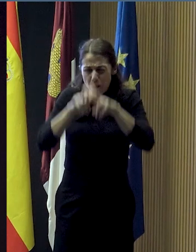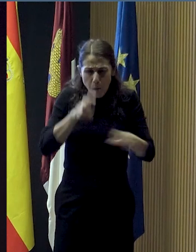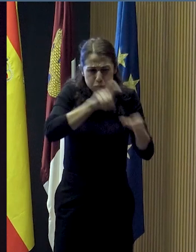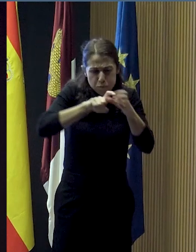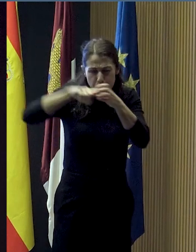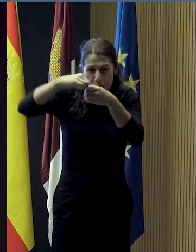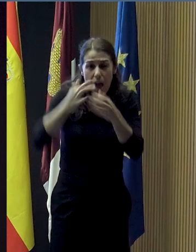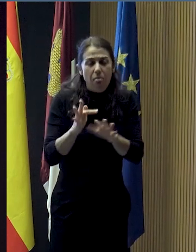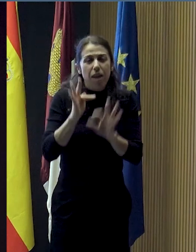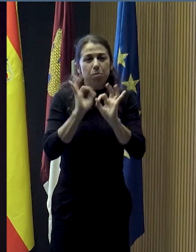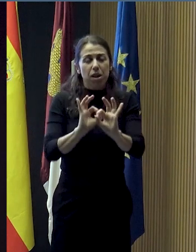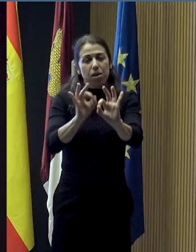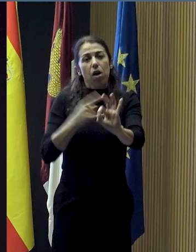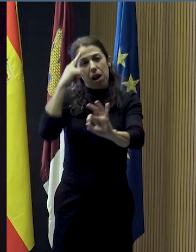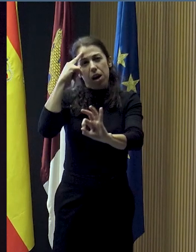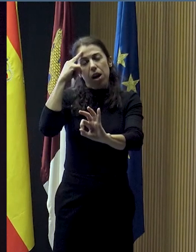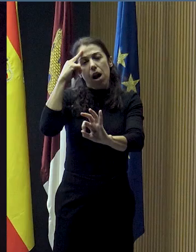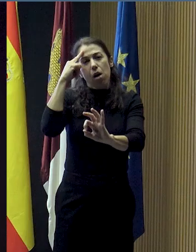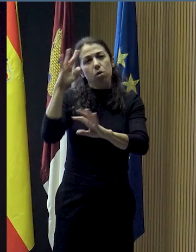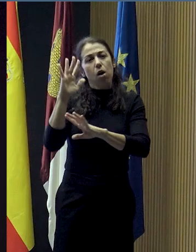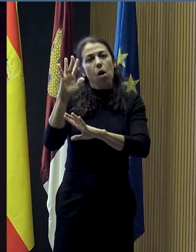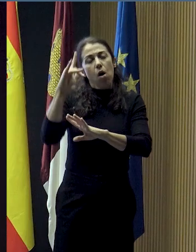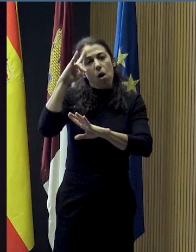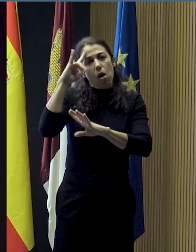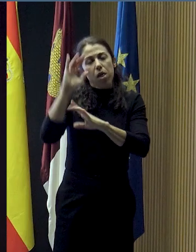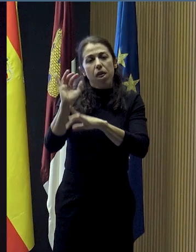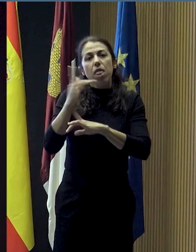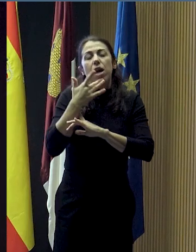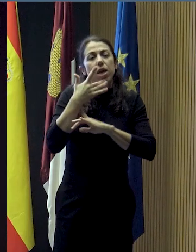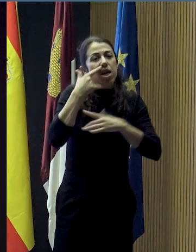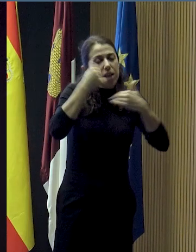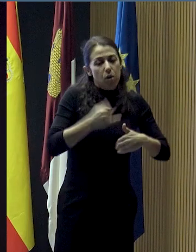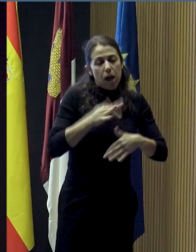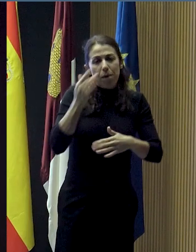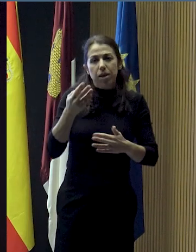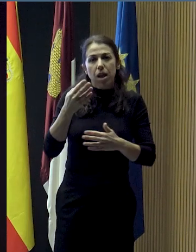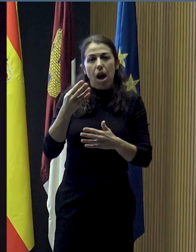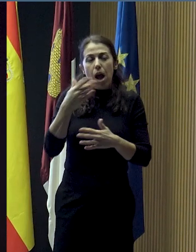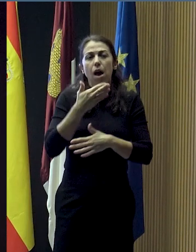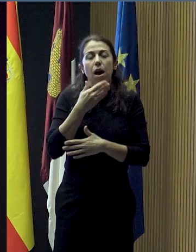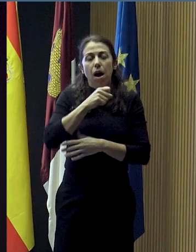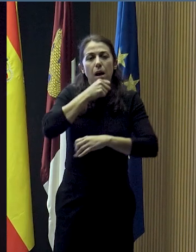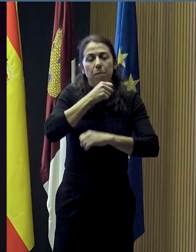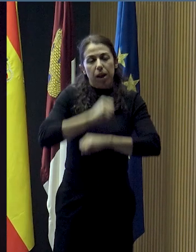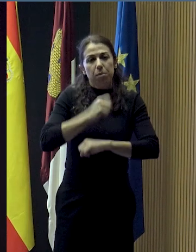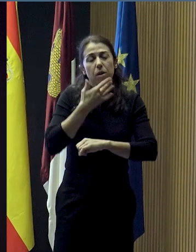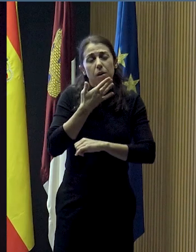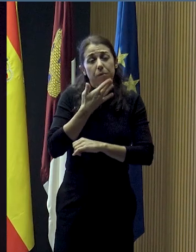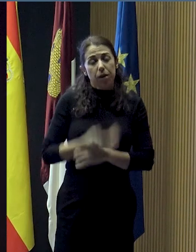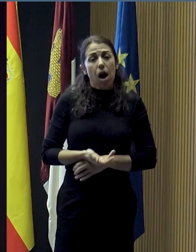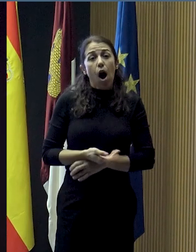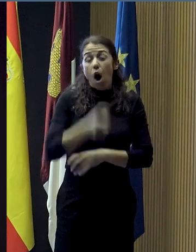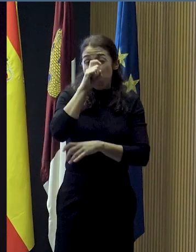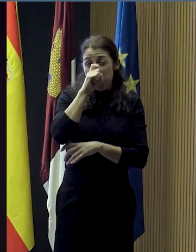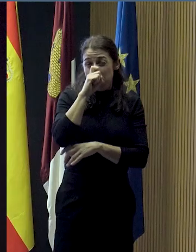en neurociencia, salud y envejecimiento. La conferencia de hoy, titulada «Cuando la memoria falla, ¿es